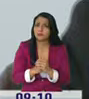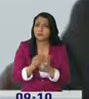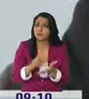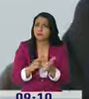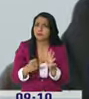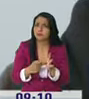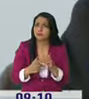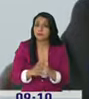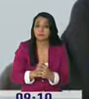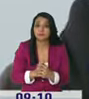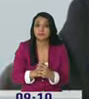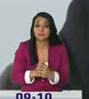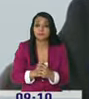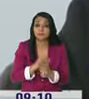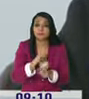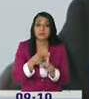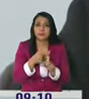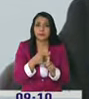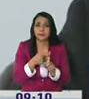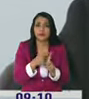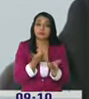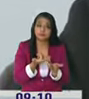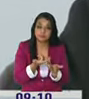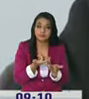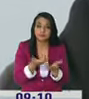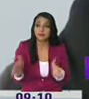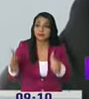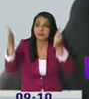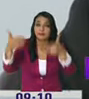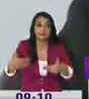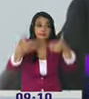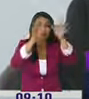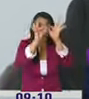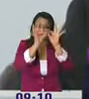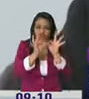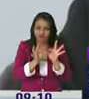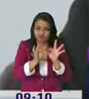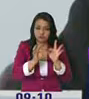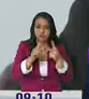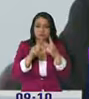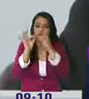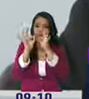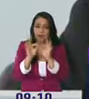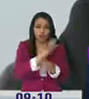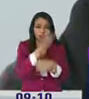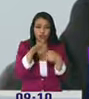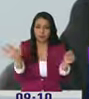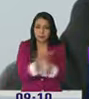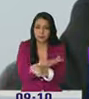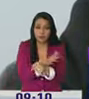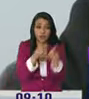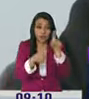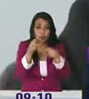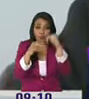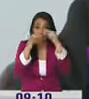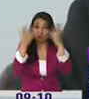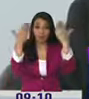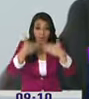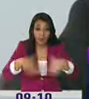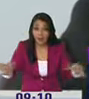precontractuales. Entonces, lo primero es corregir estos edificios, realizar todas las reparaciones, terminar los mismos y